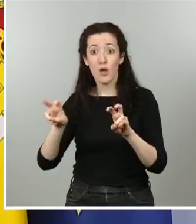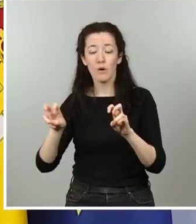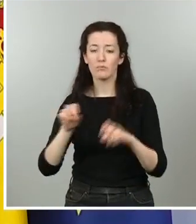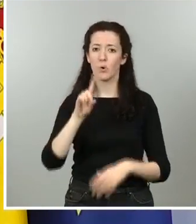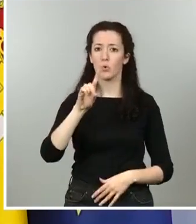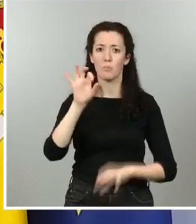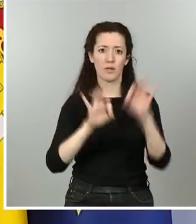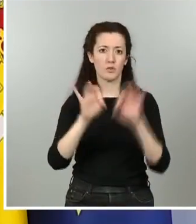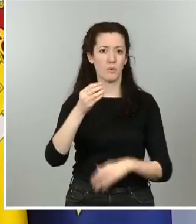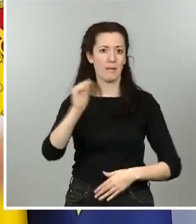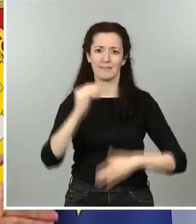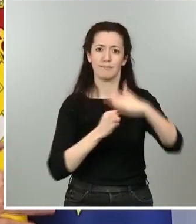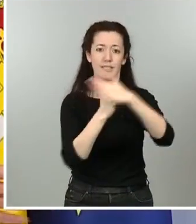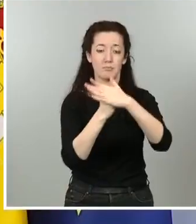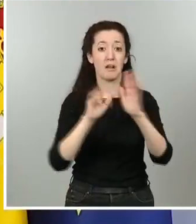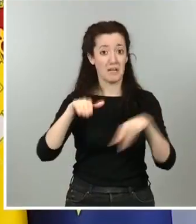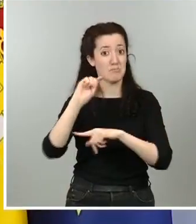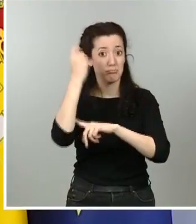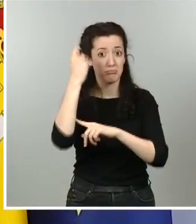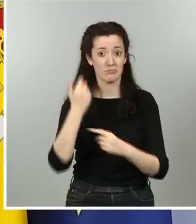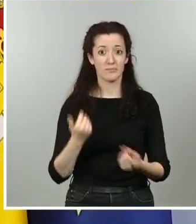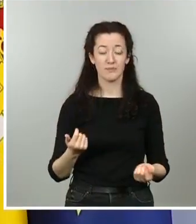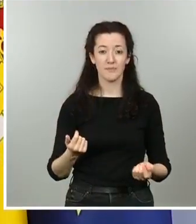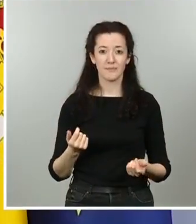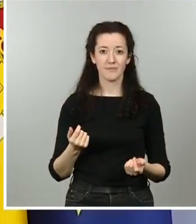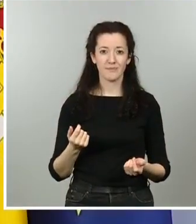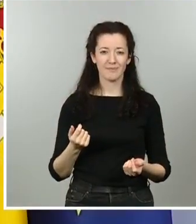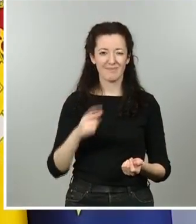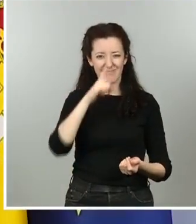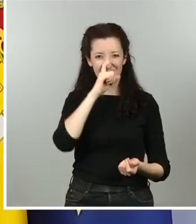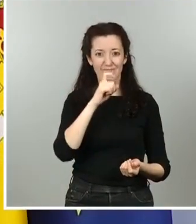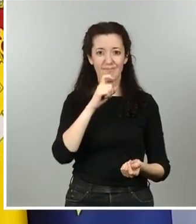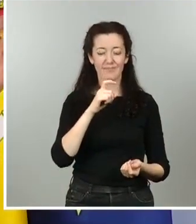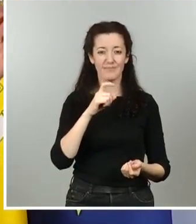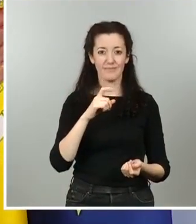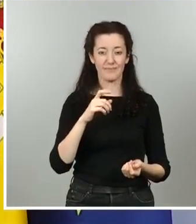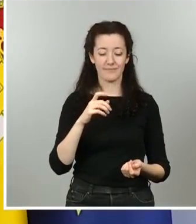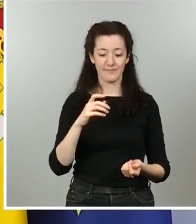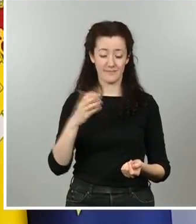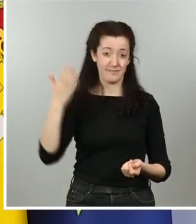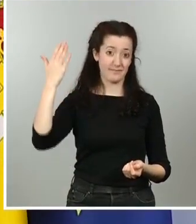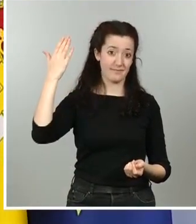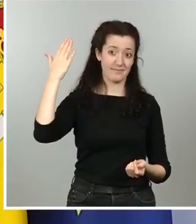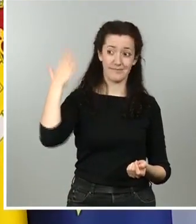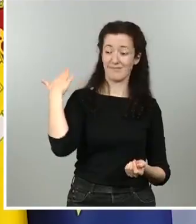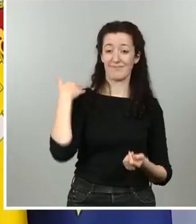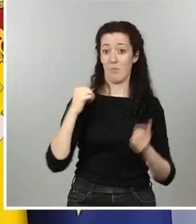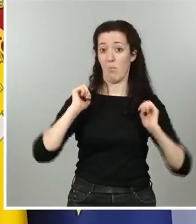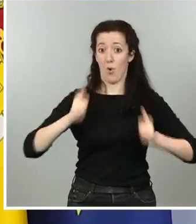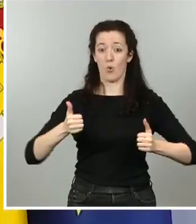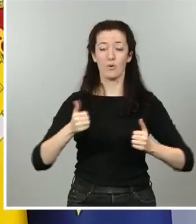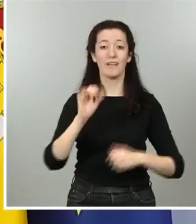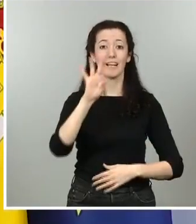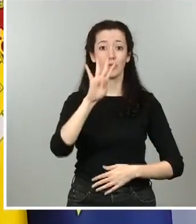conseguido este objetivo. Quiero recordar que al inicio, cuando el Gobierno el 14 de marzo decretó el estado de alarma,